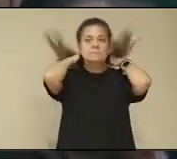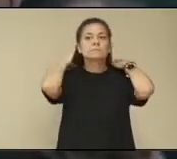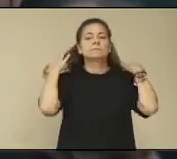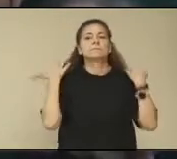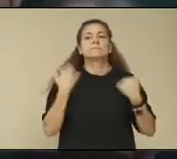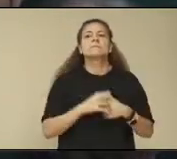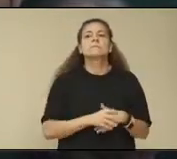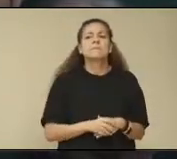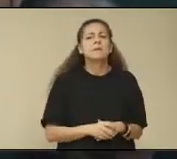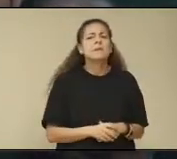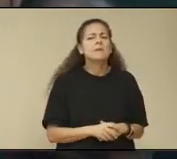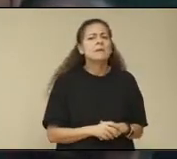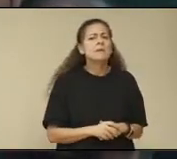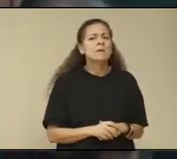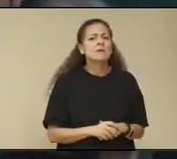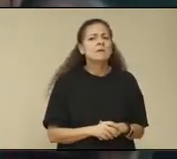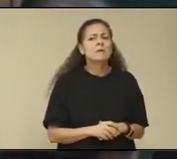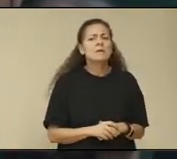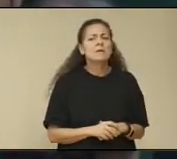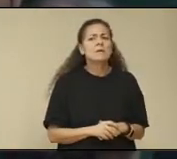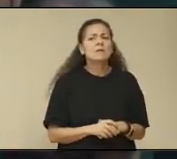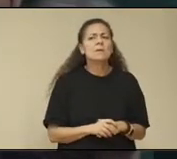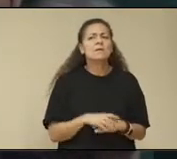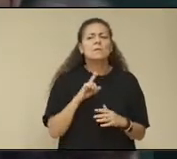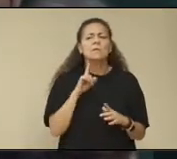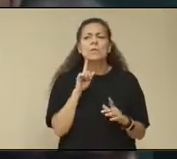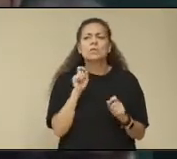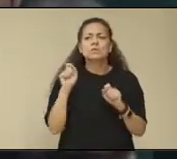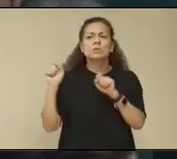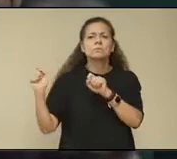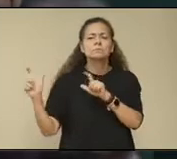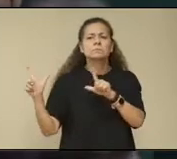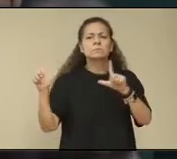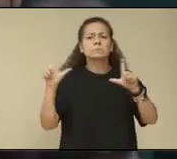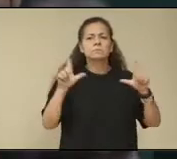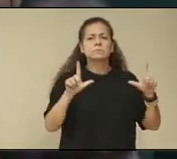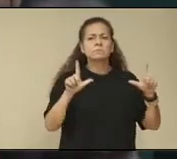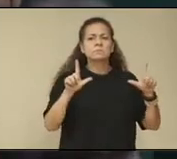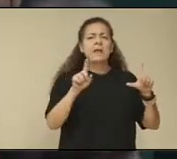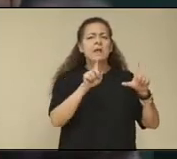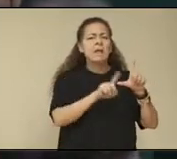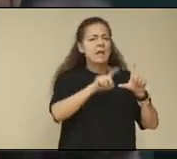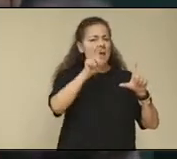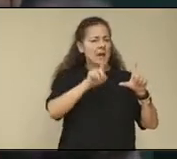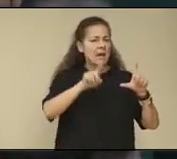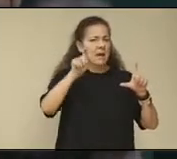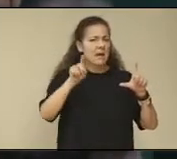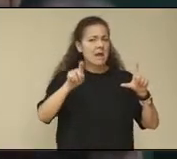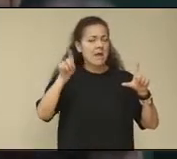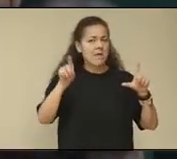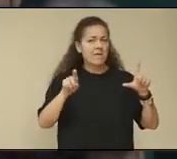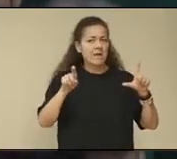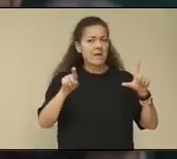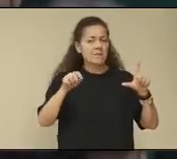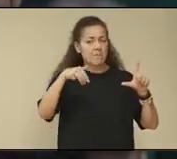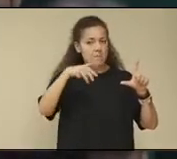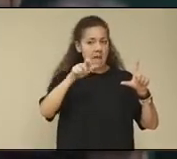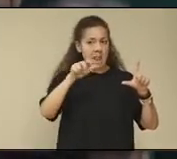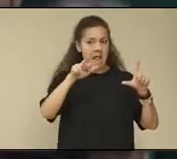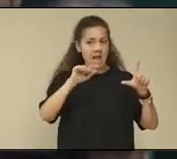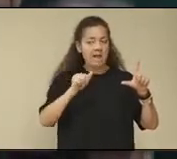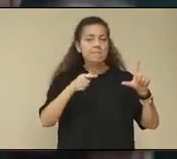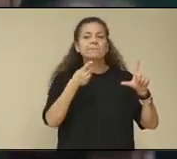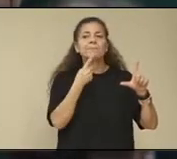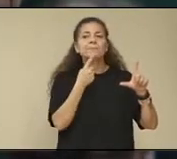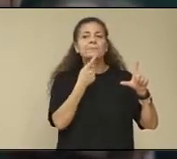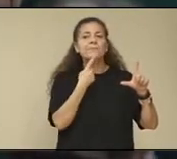Sí, mira, cuando ha puesto la gráfica de la malaria, decía